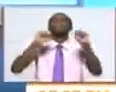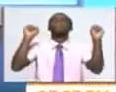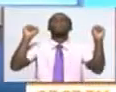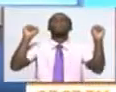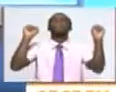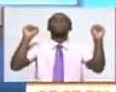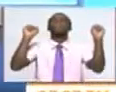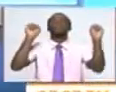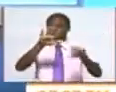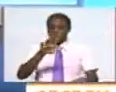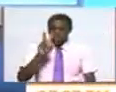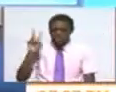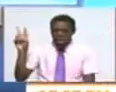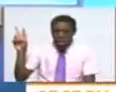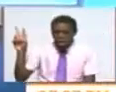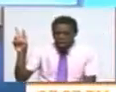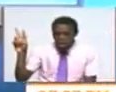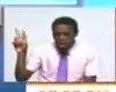¿Lo vieron ustedes?